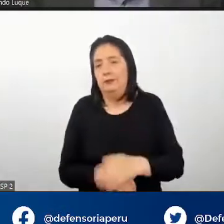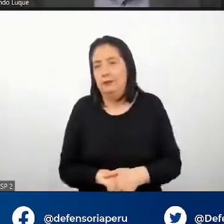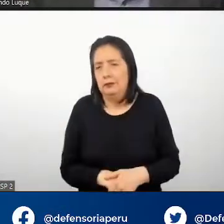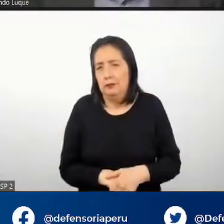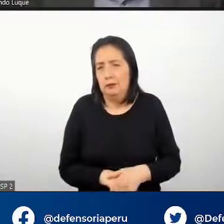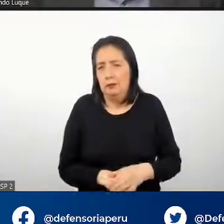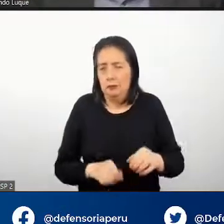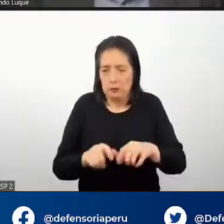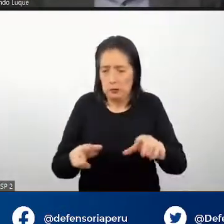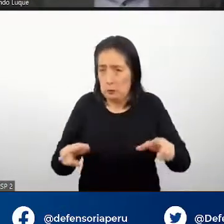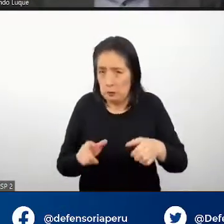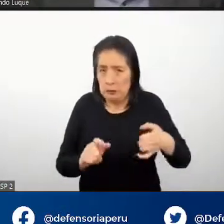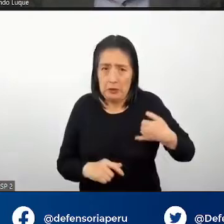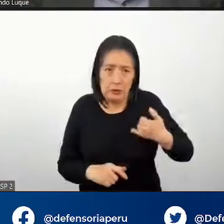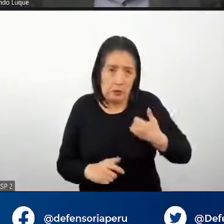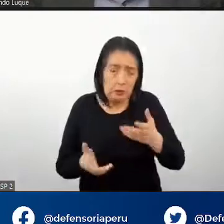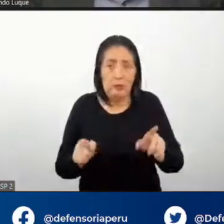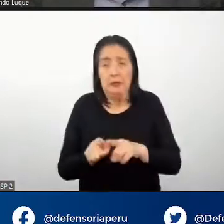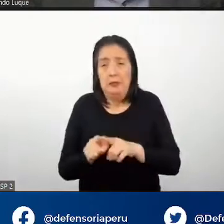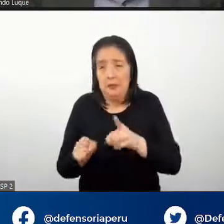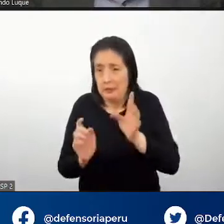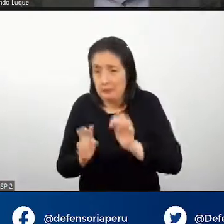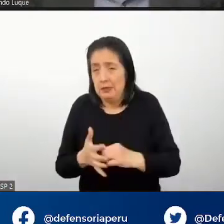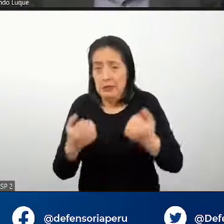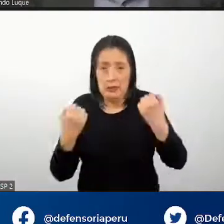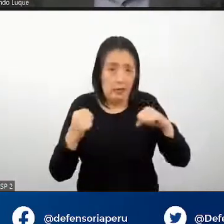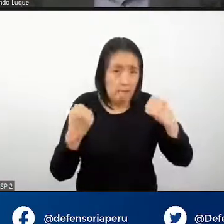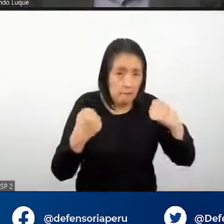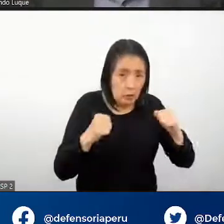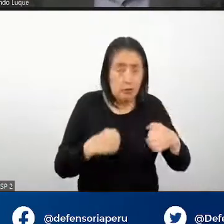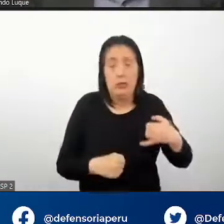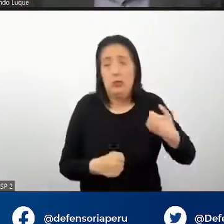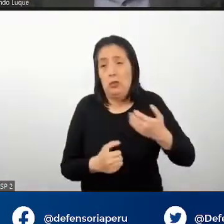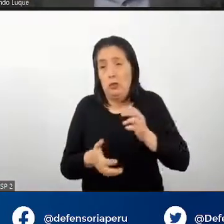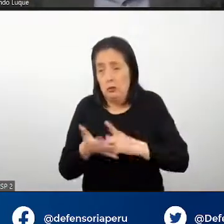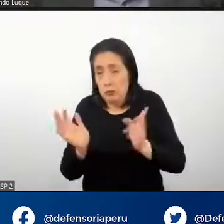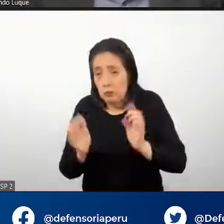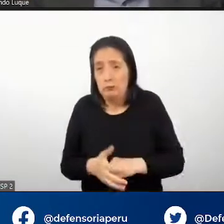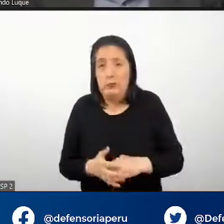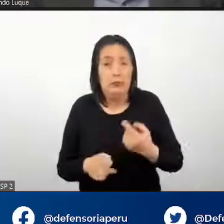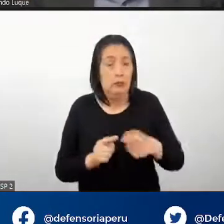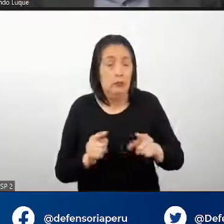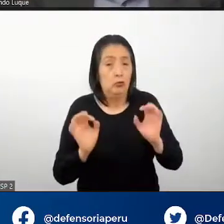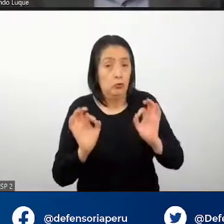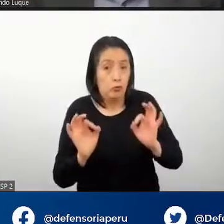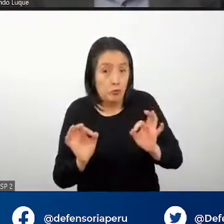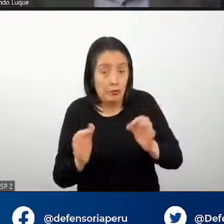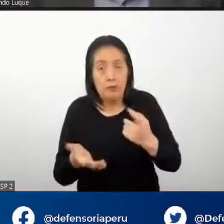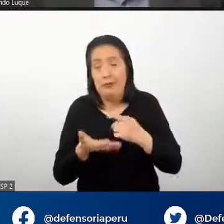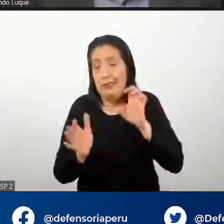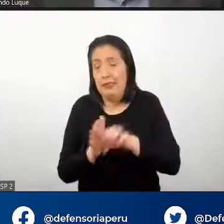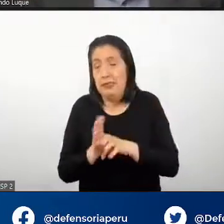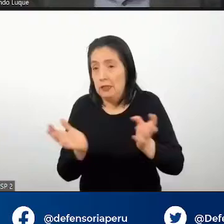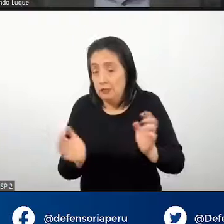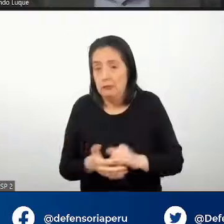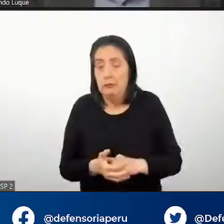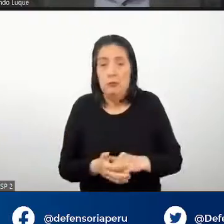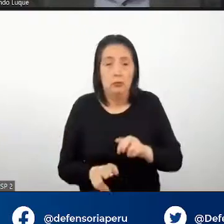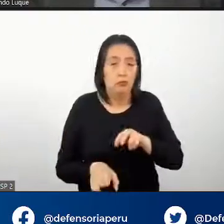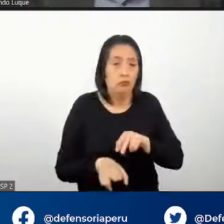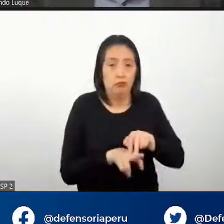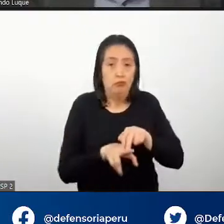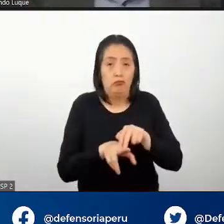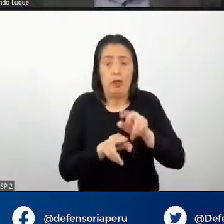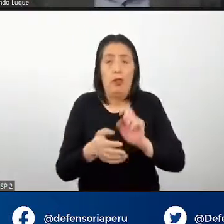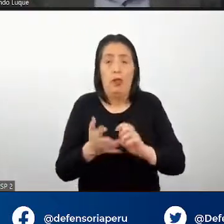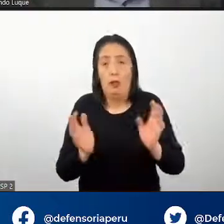es un lugar de jóvenes, también se hacen deportes de jóvenes, pero que son sumamente peligrosos, como la tabla, ¿no? Se pueden golpear,